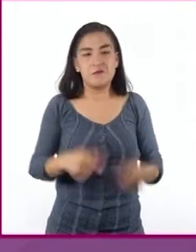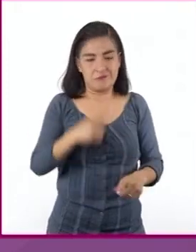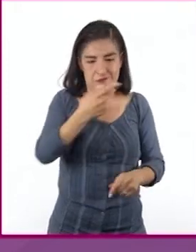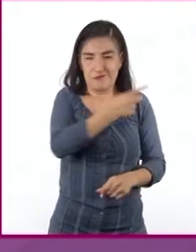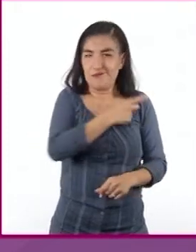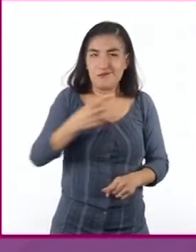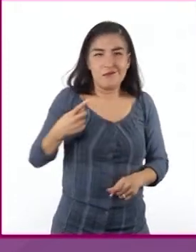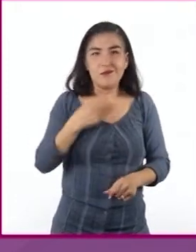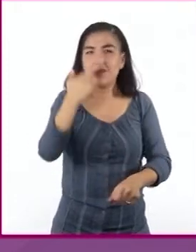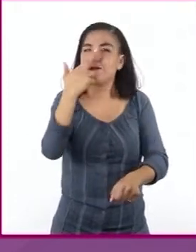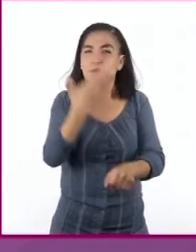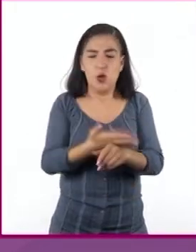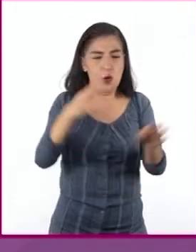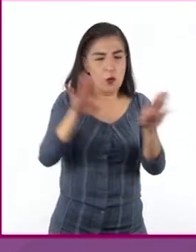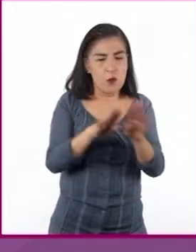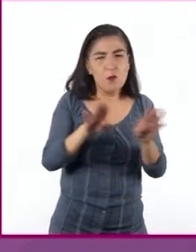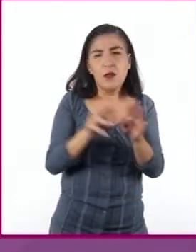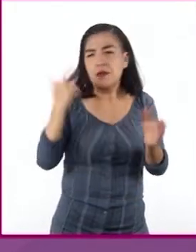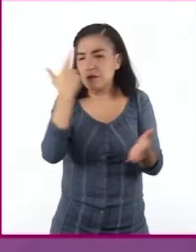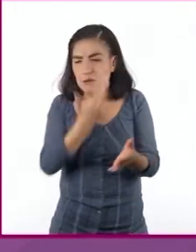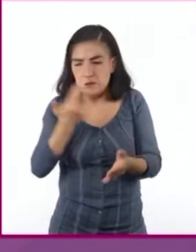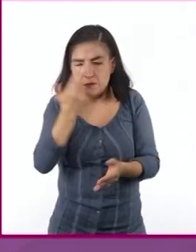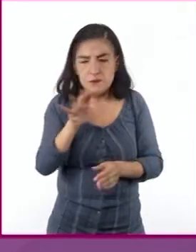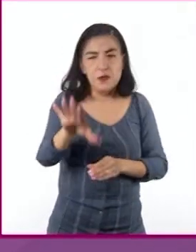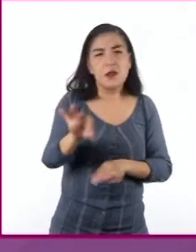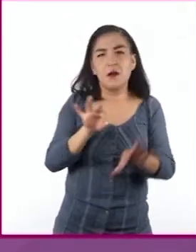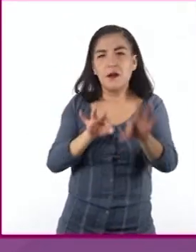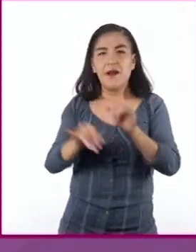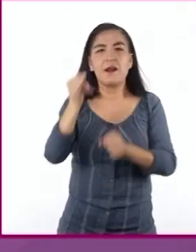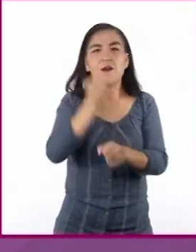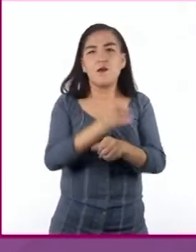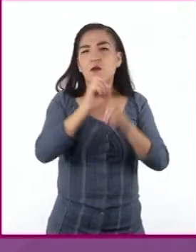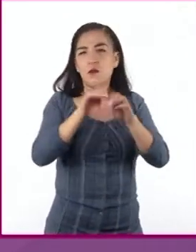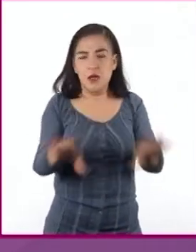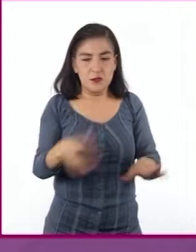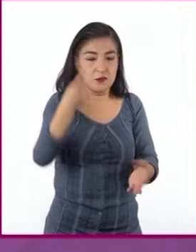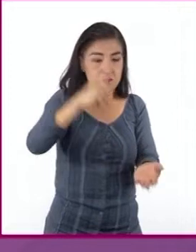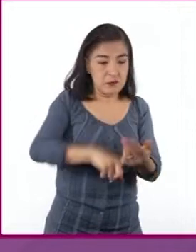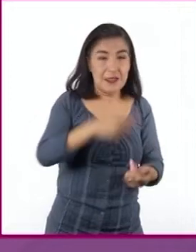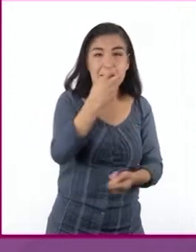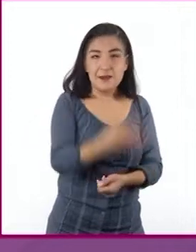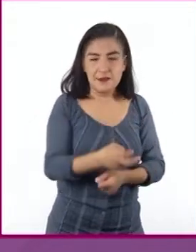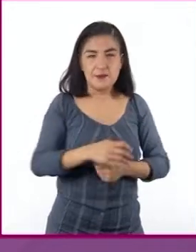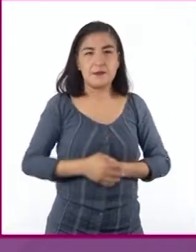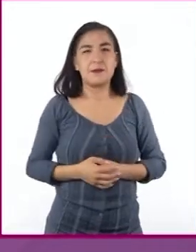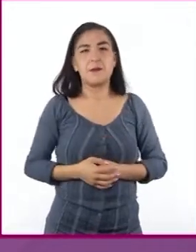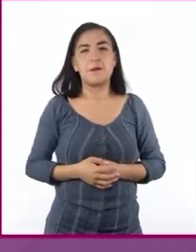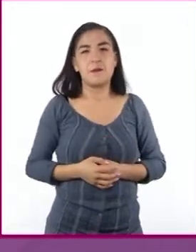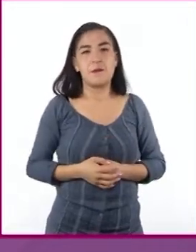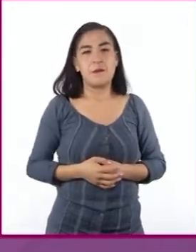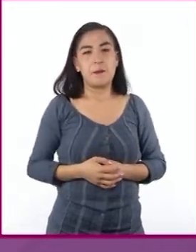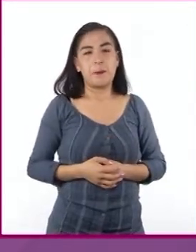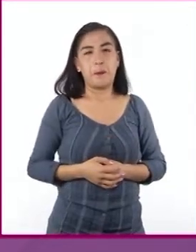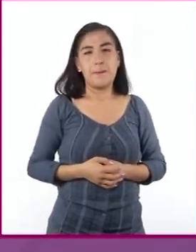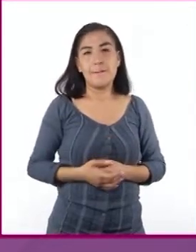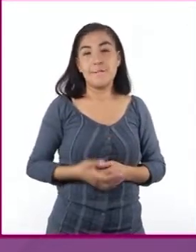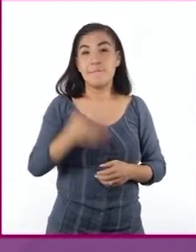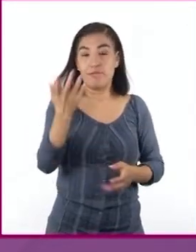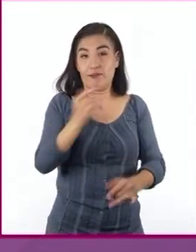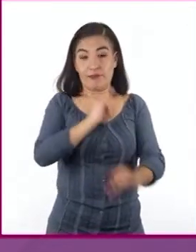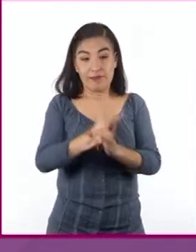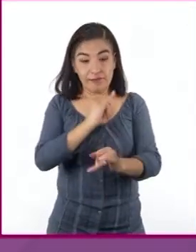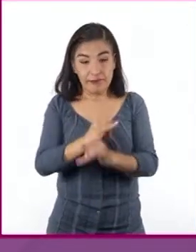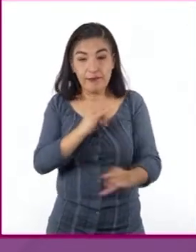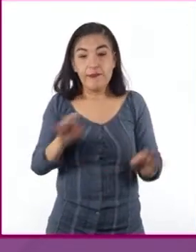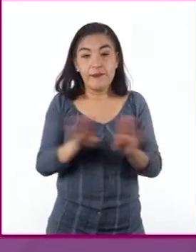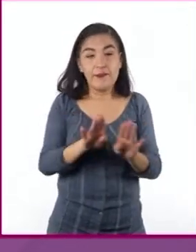de analizar y seleccionar la información que recibe, debido a que en las redes sociales y los medios